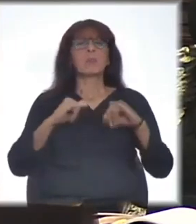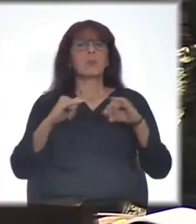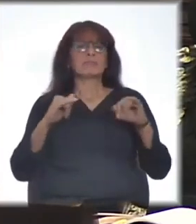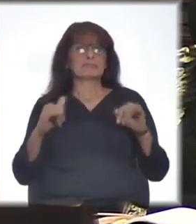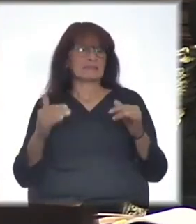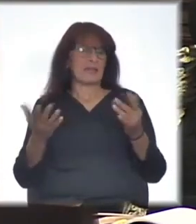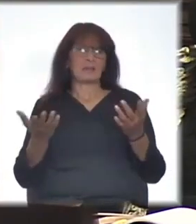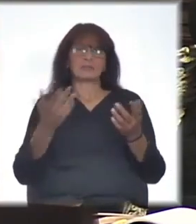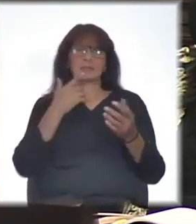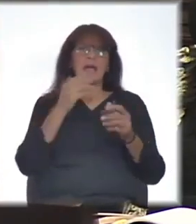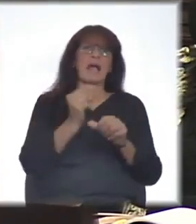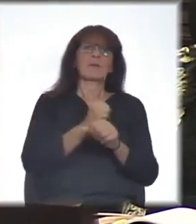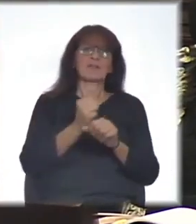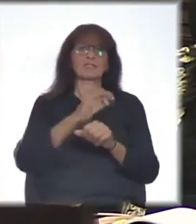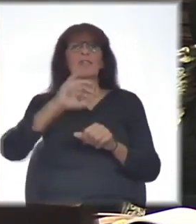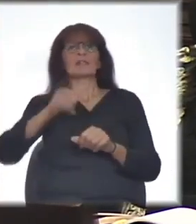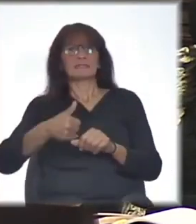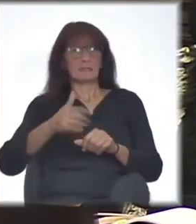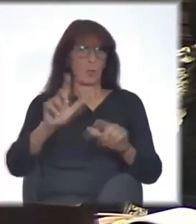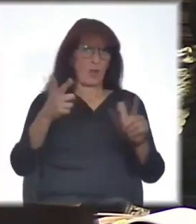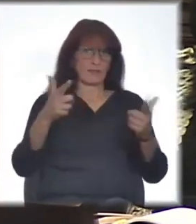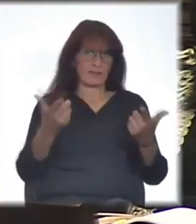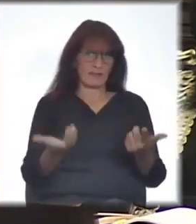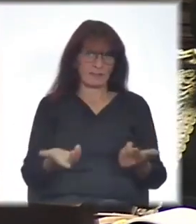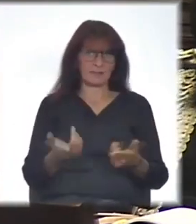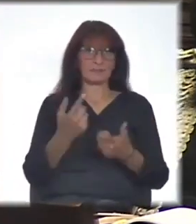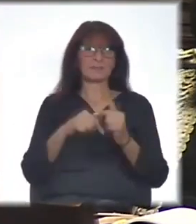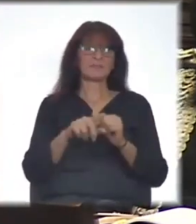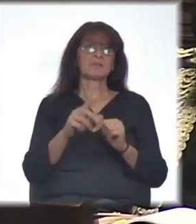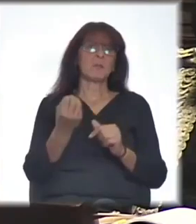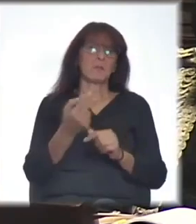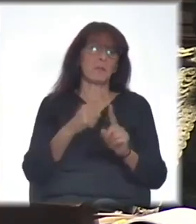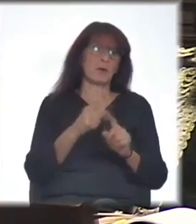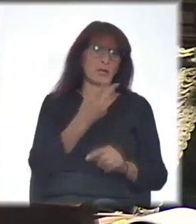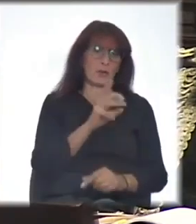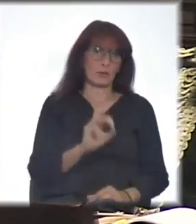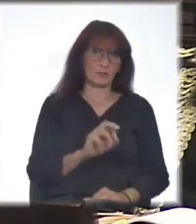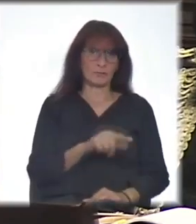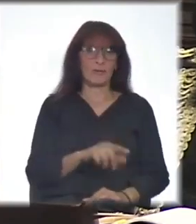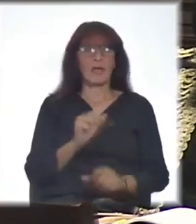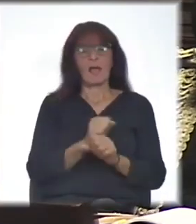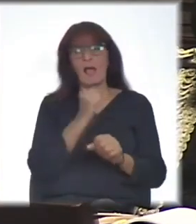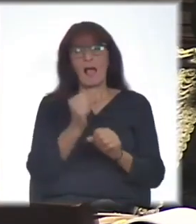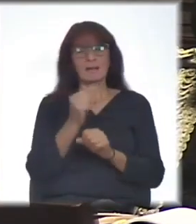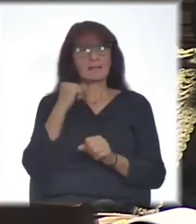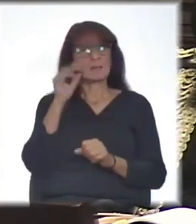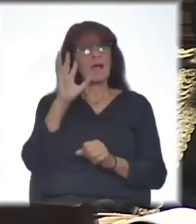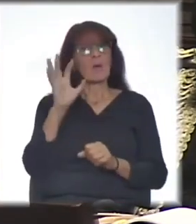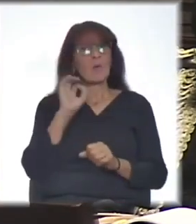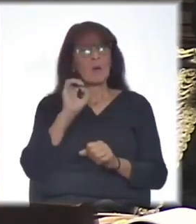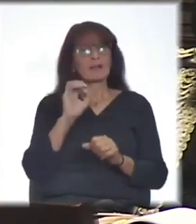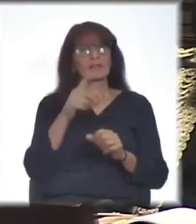mayor hacia la aprobación del sí, prácticamente no había por la opción no. Hasta recuerdo los jingles en